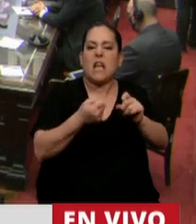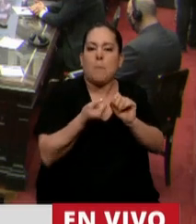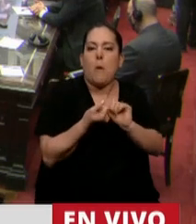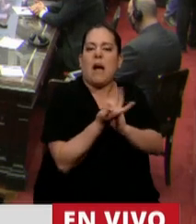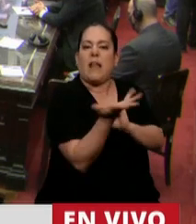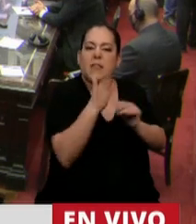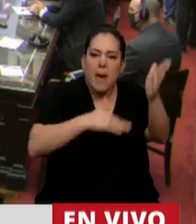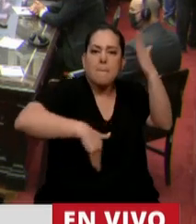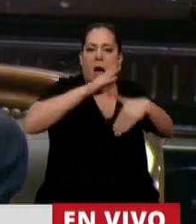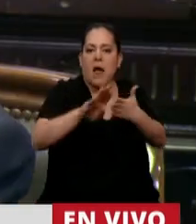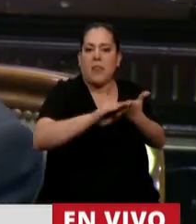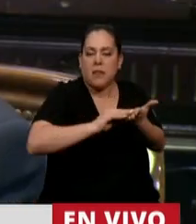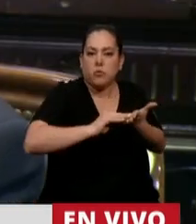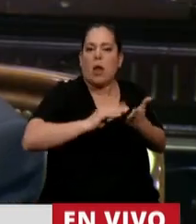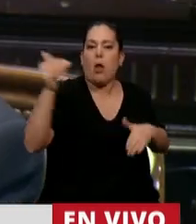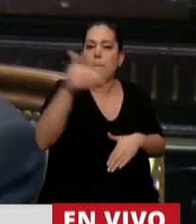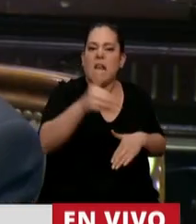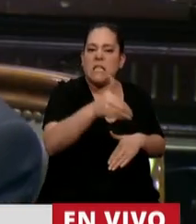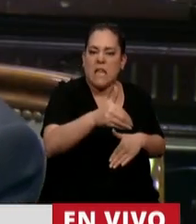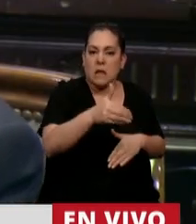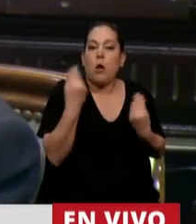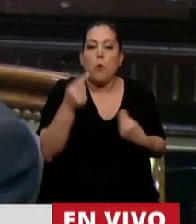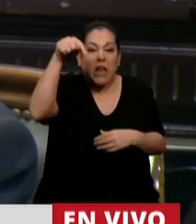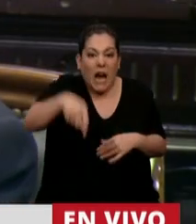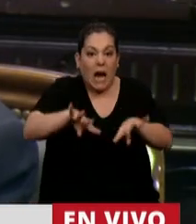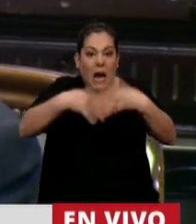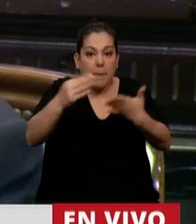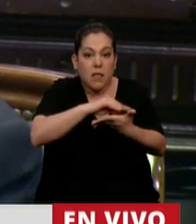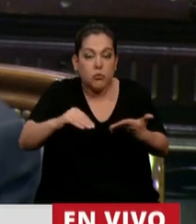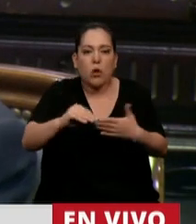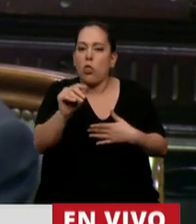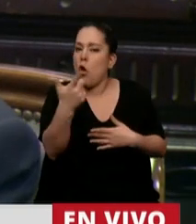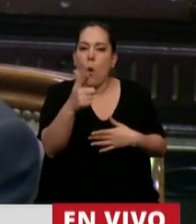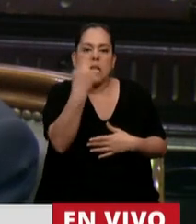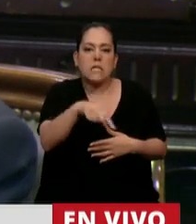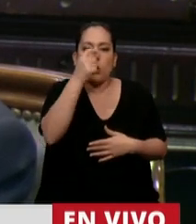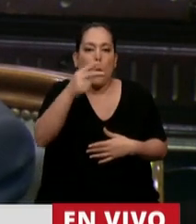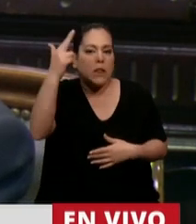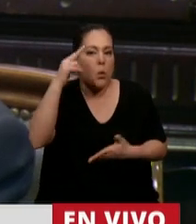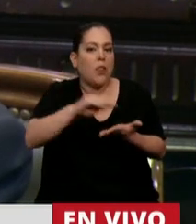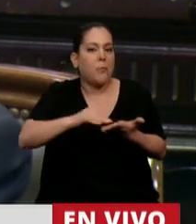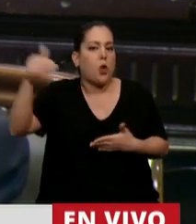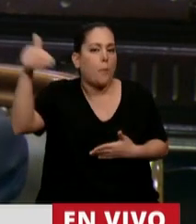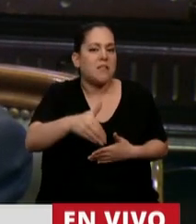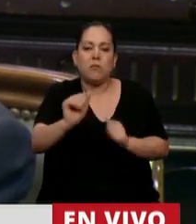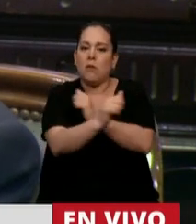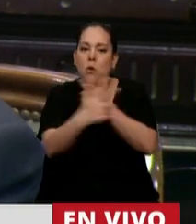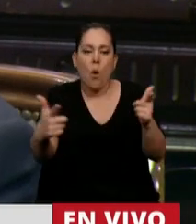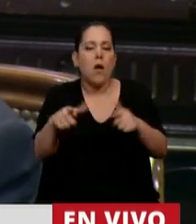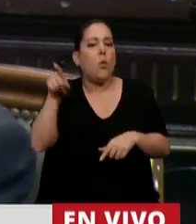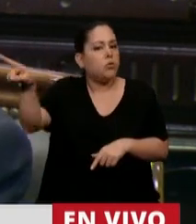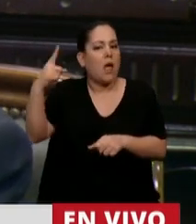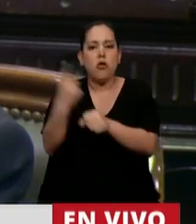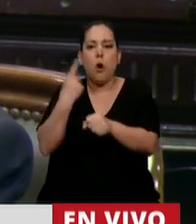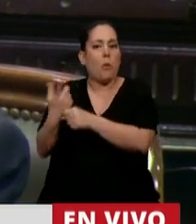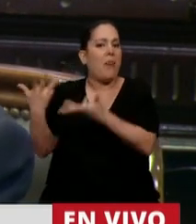que ausentes. Y no los hay, porque en este recinto no hay 129 diputados presentes. Usted no puede convalidar esto.